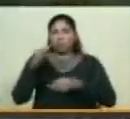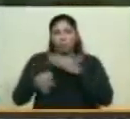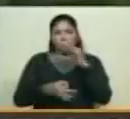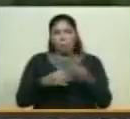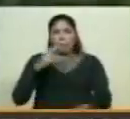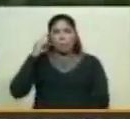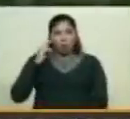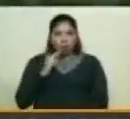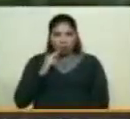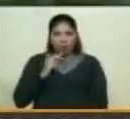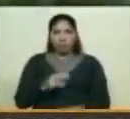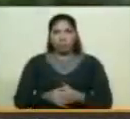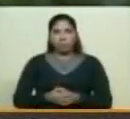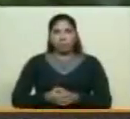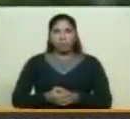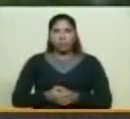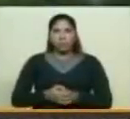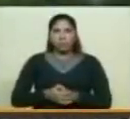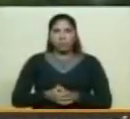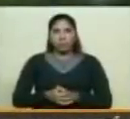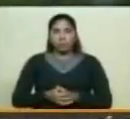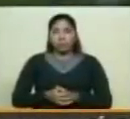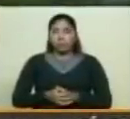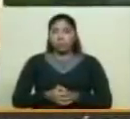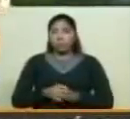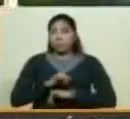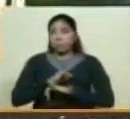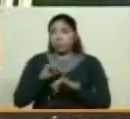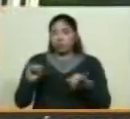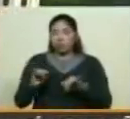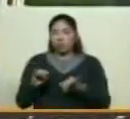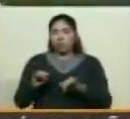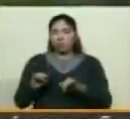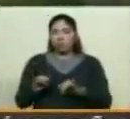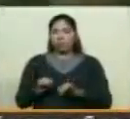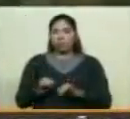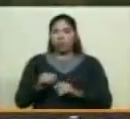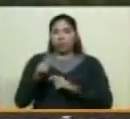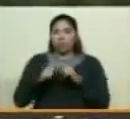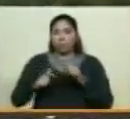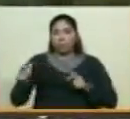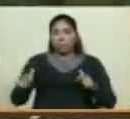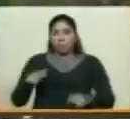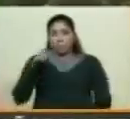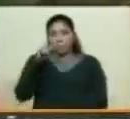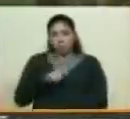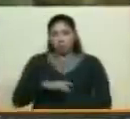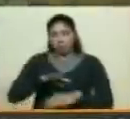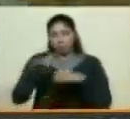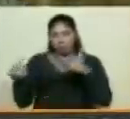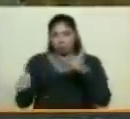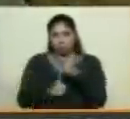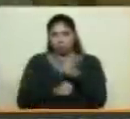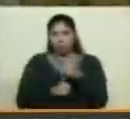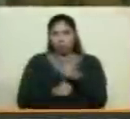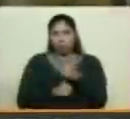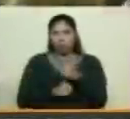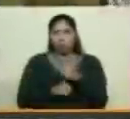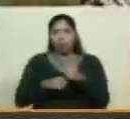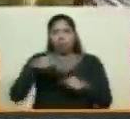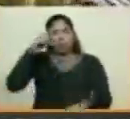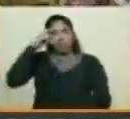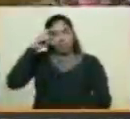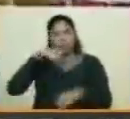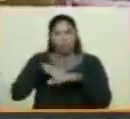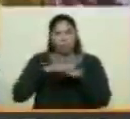estos momentos terminan de hacer acto de presencia del hiato en el desarrollo social